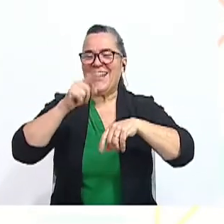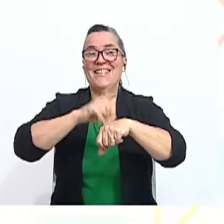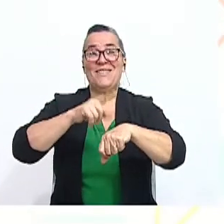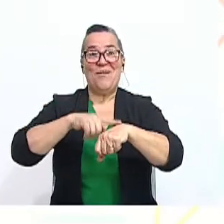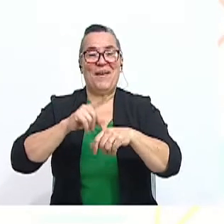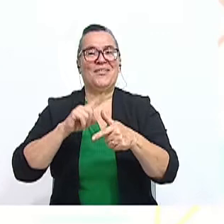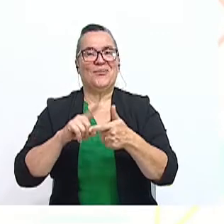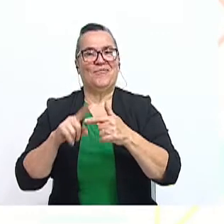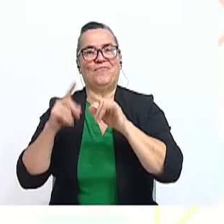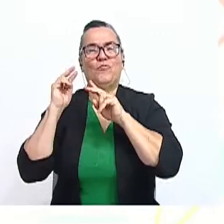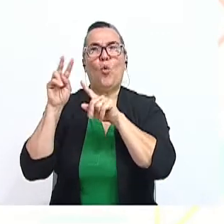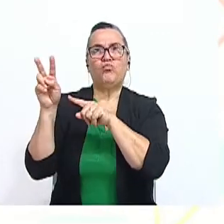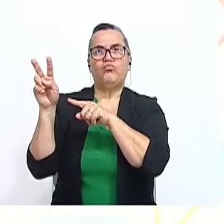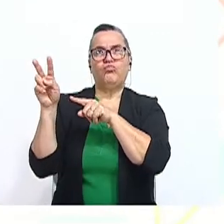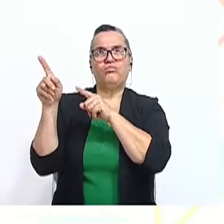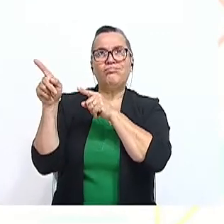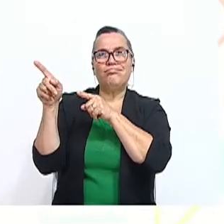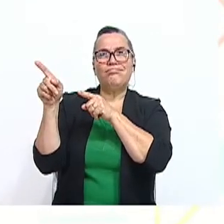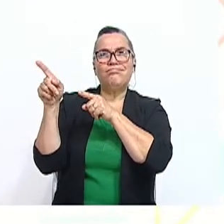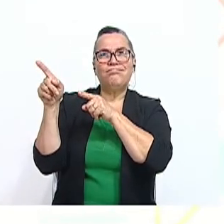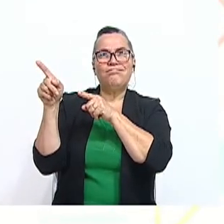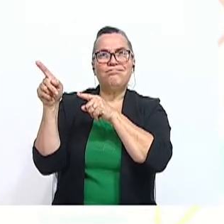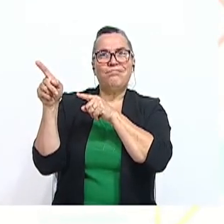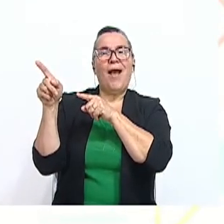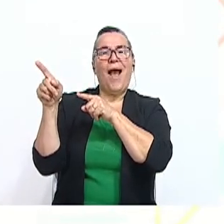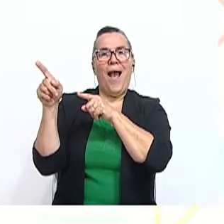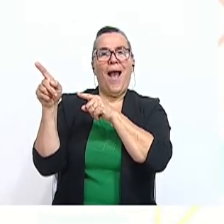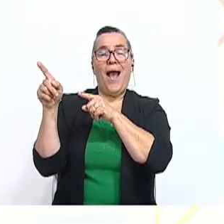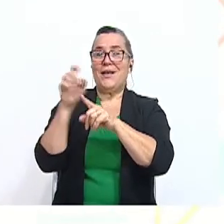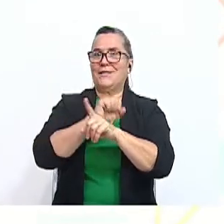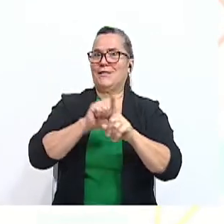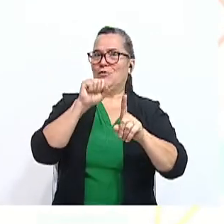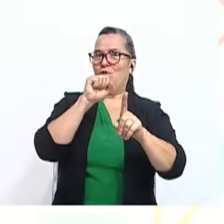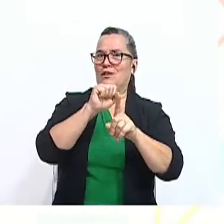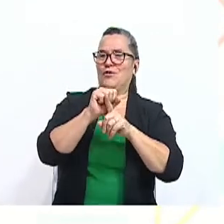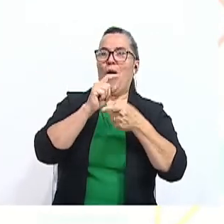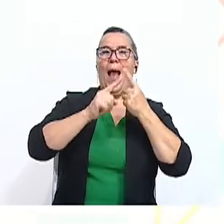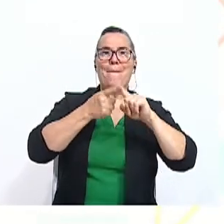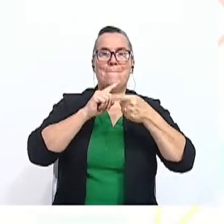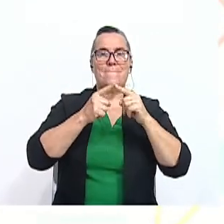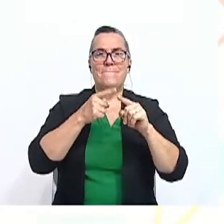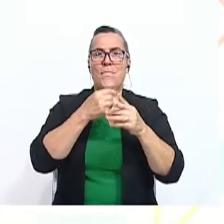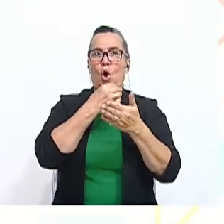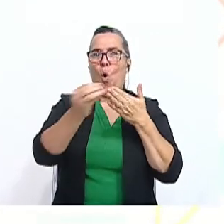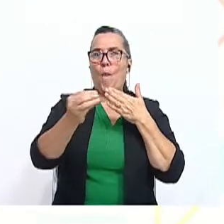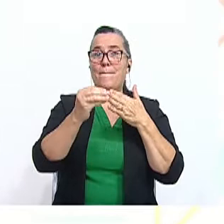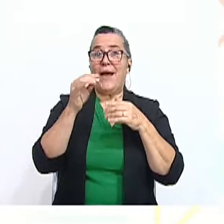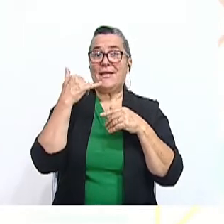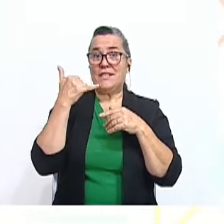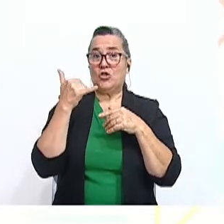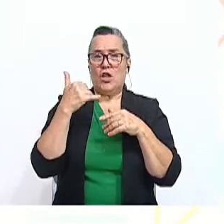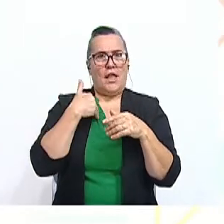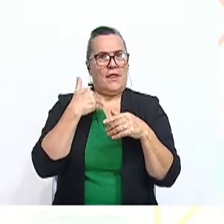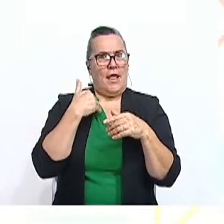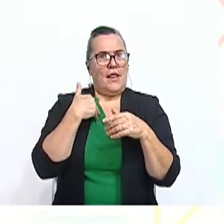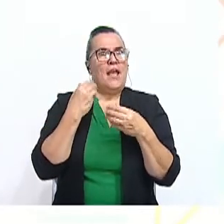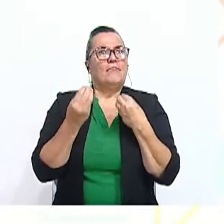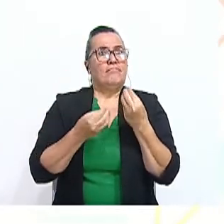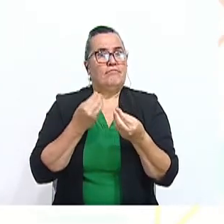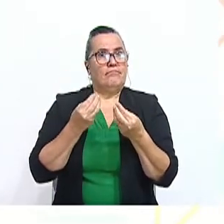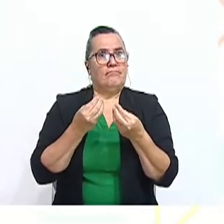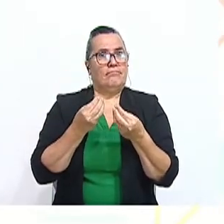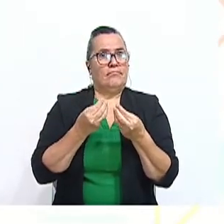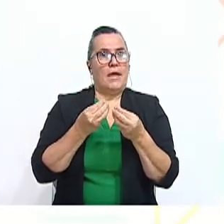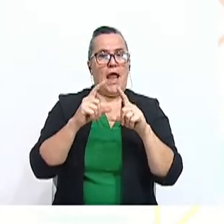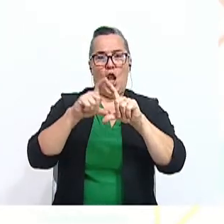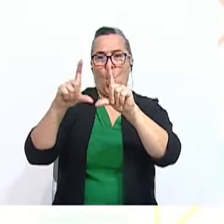momento. Observemos entonces nosotros la situación que tiene mi amiga al comprar su celular y tener el